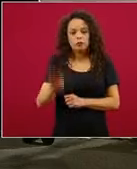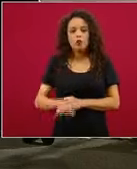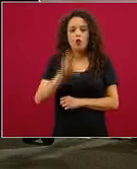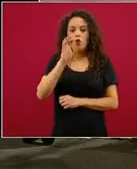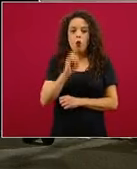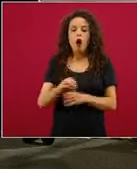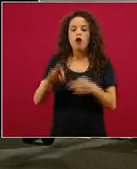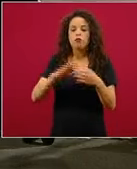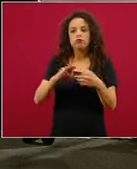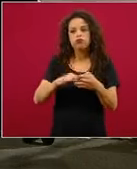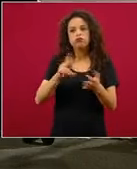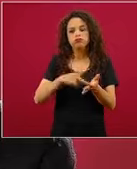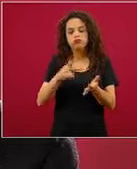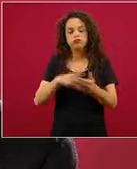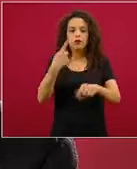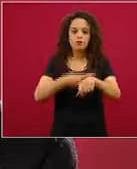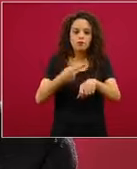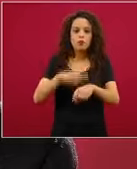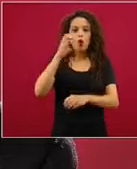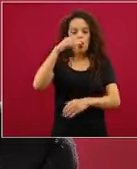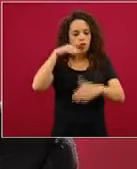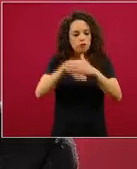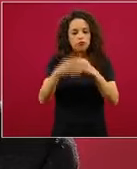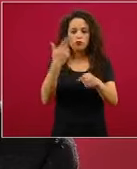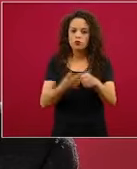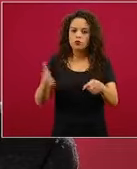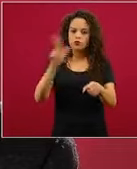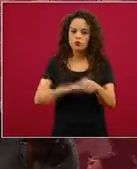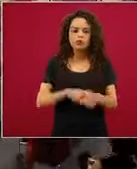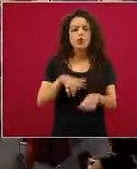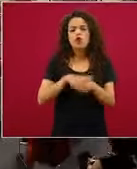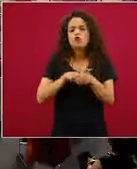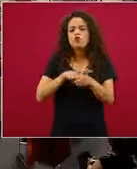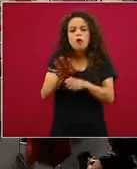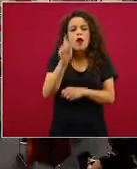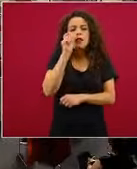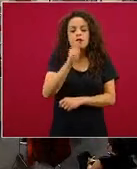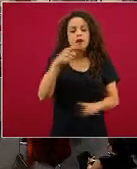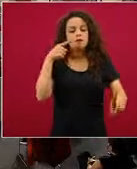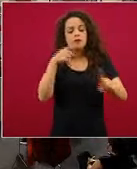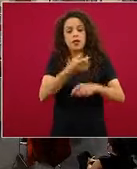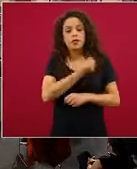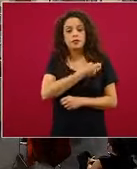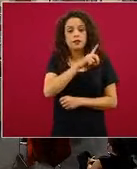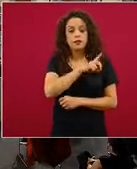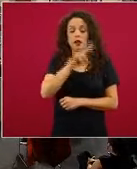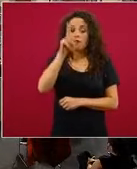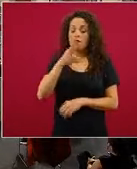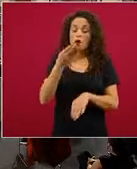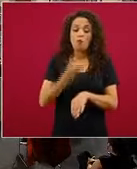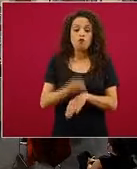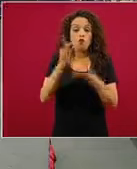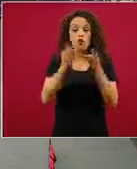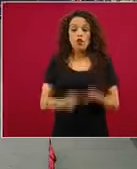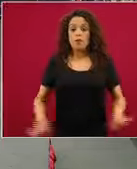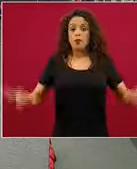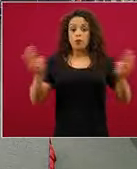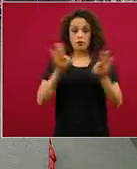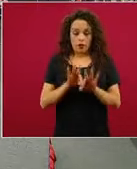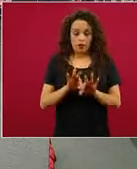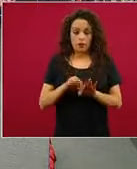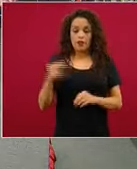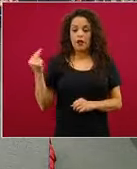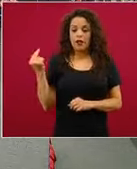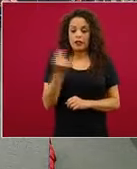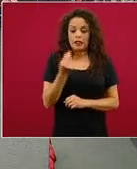de casos o las hospitalizaciones o cualquier fenómeno de salud, es muy importante, es indispensable